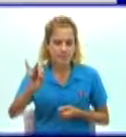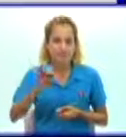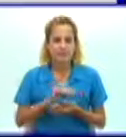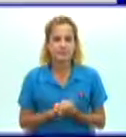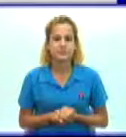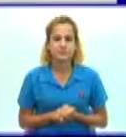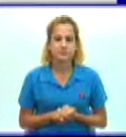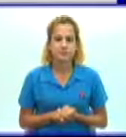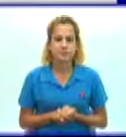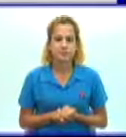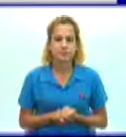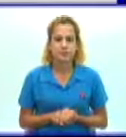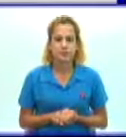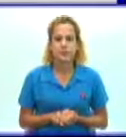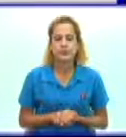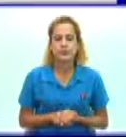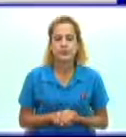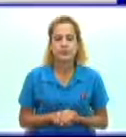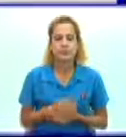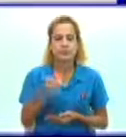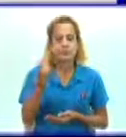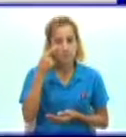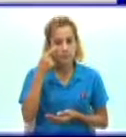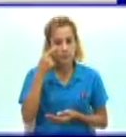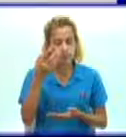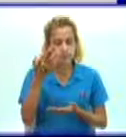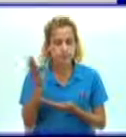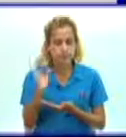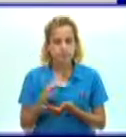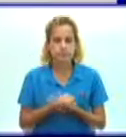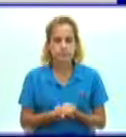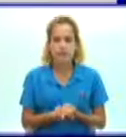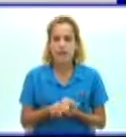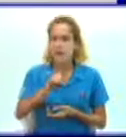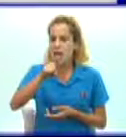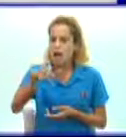5 más 2 es igual a 7, 1 más 0 es igual a 1. Y la coma